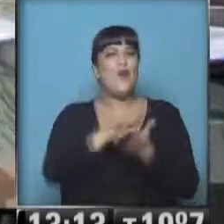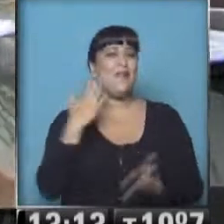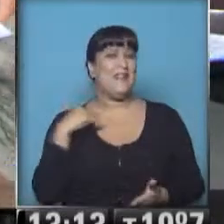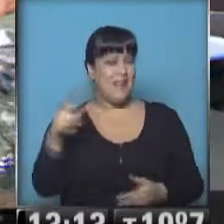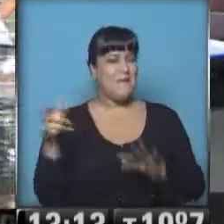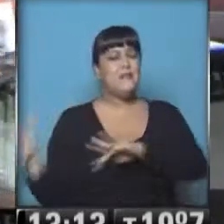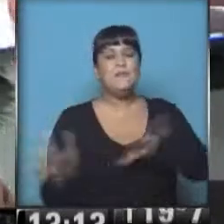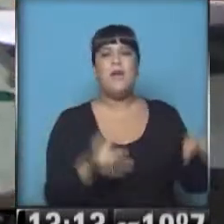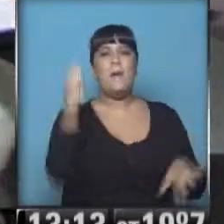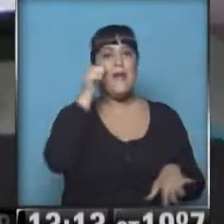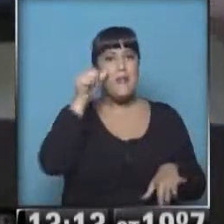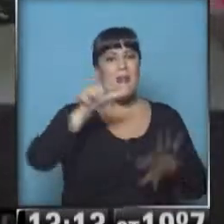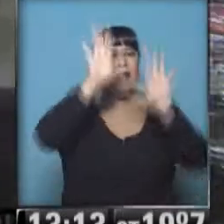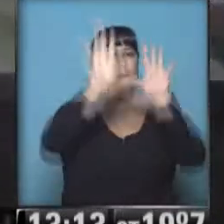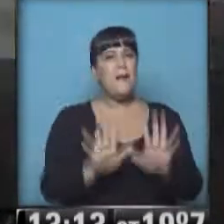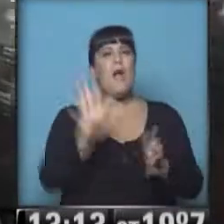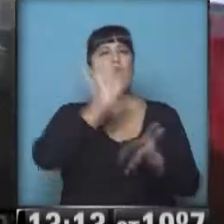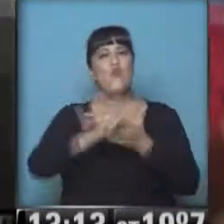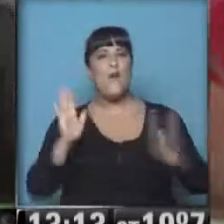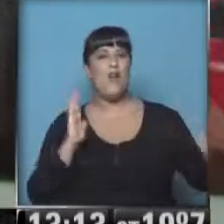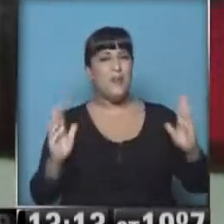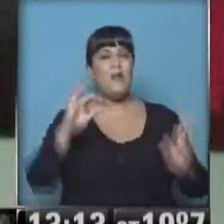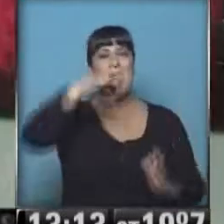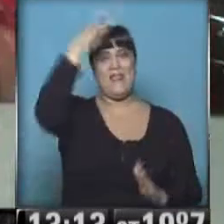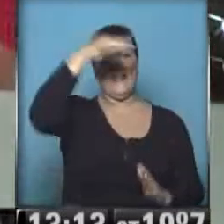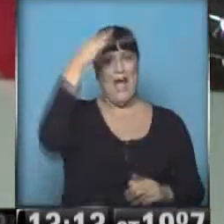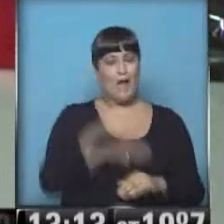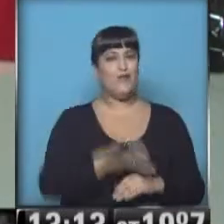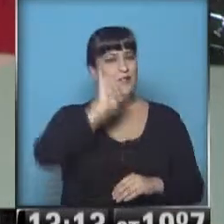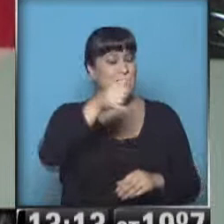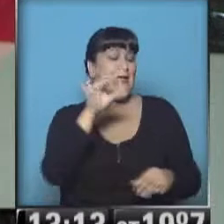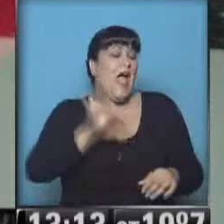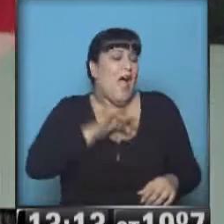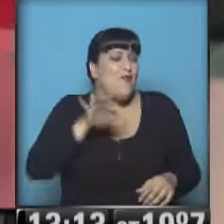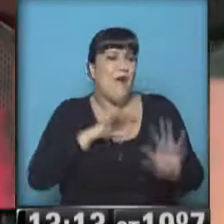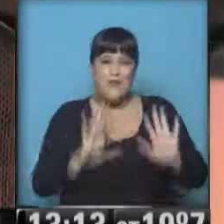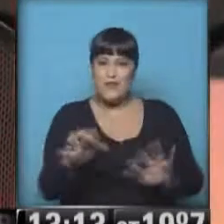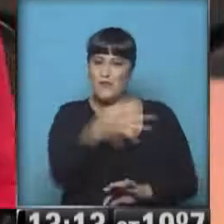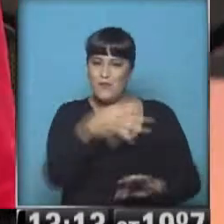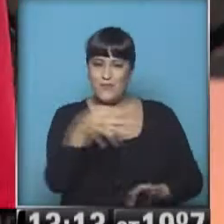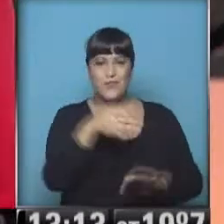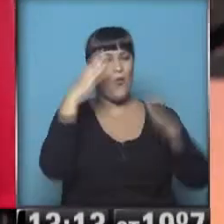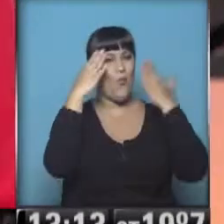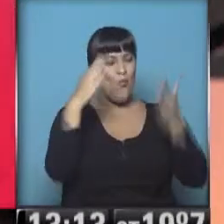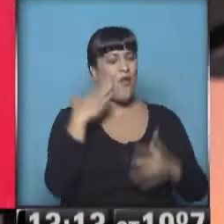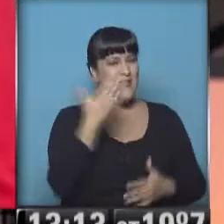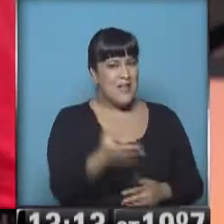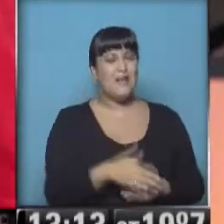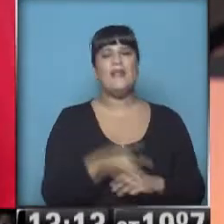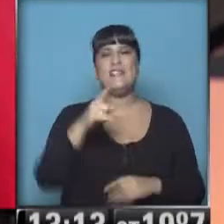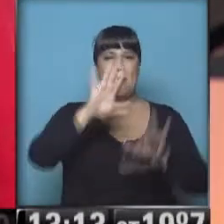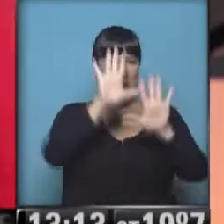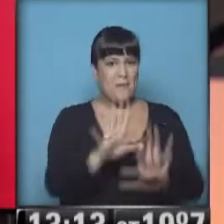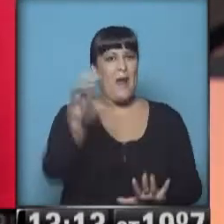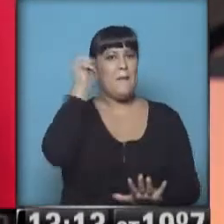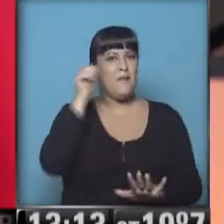y bar de plata se prepara para una nueva temporada de teatro así es claro como todos los años efectivamente muy buenas tardes se prepara y ya está hecho